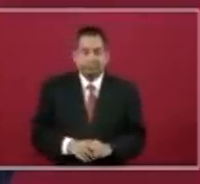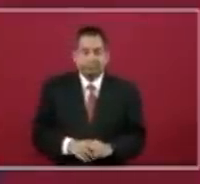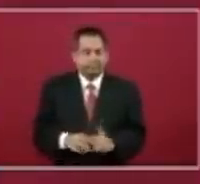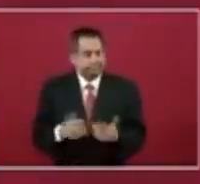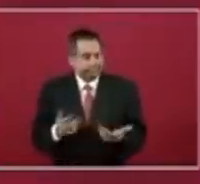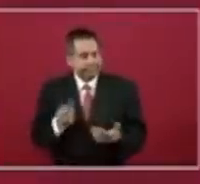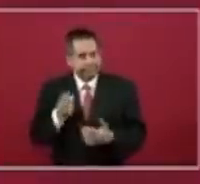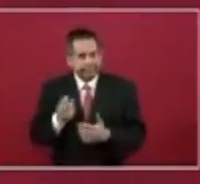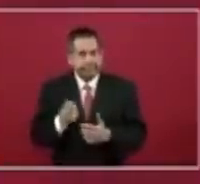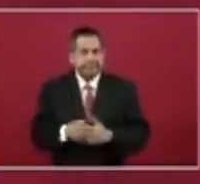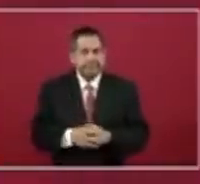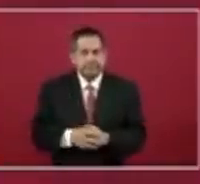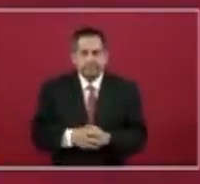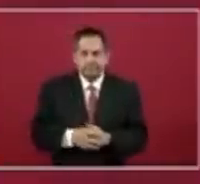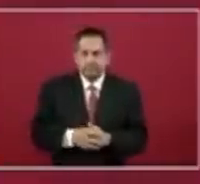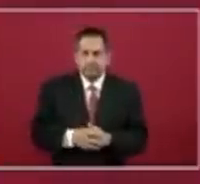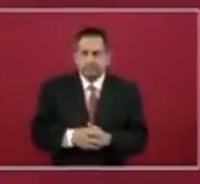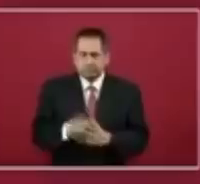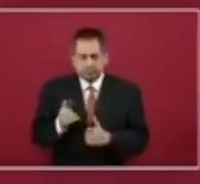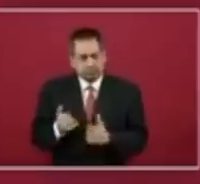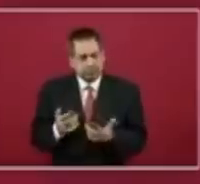Entonces, sí,